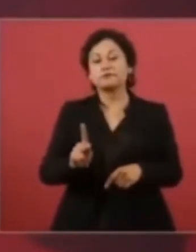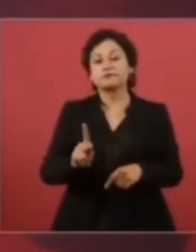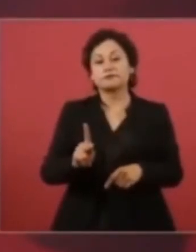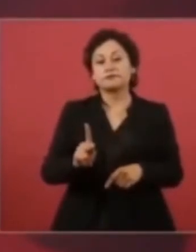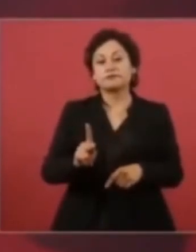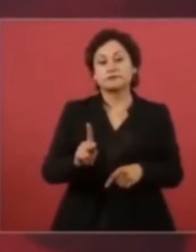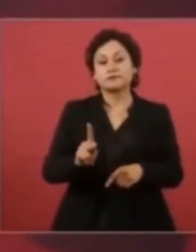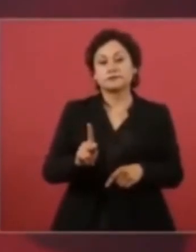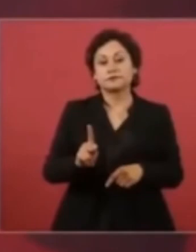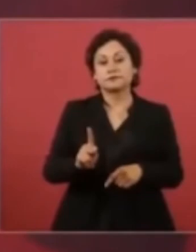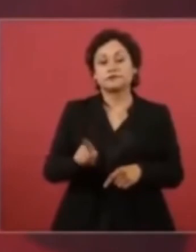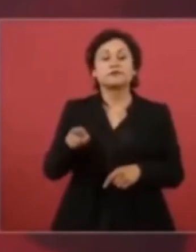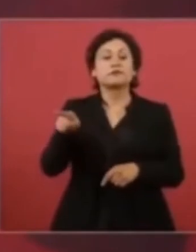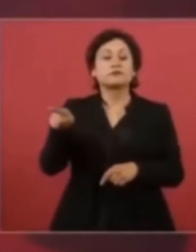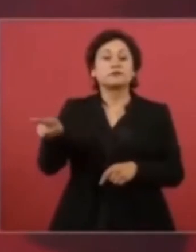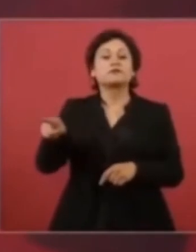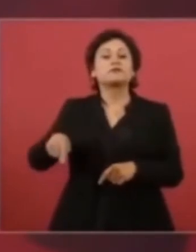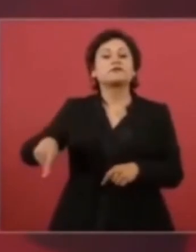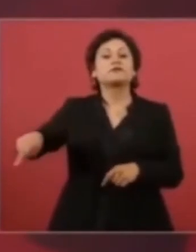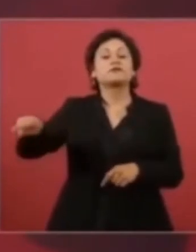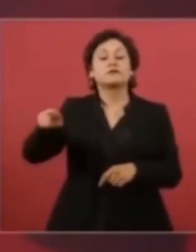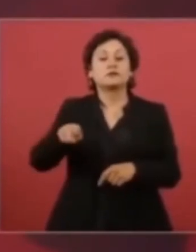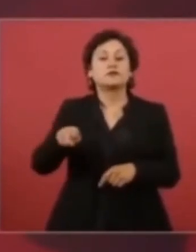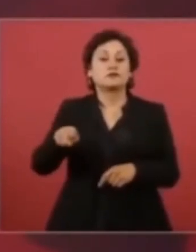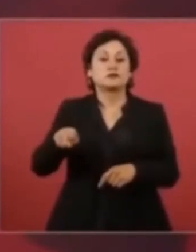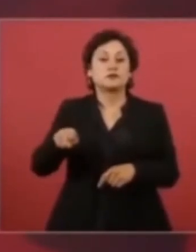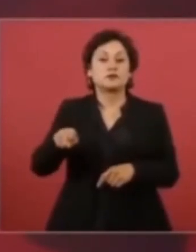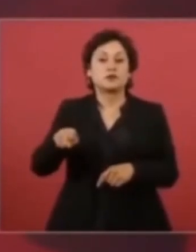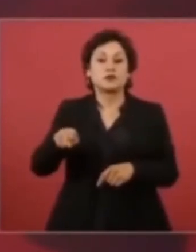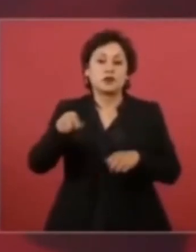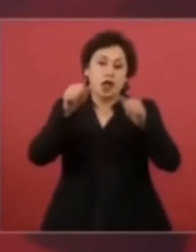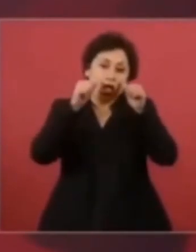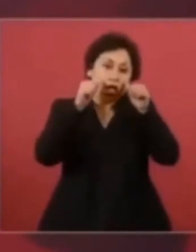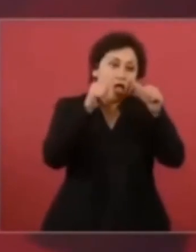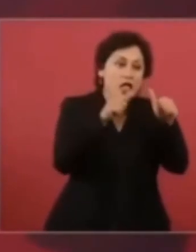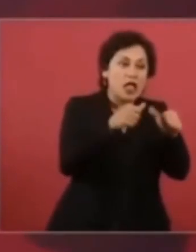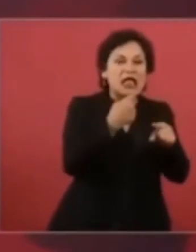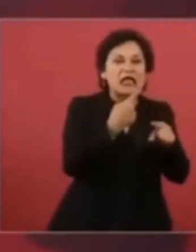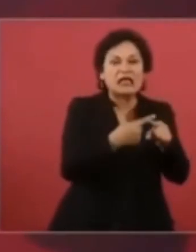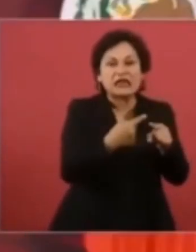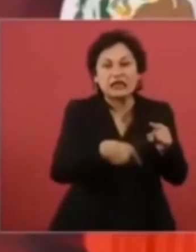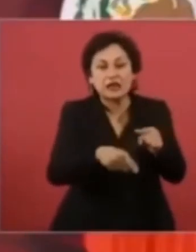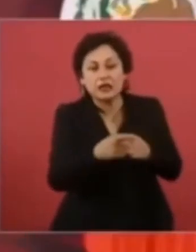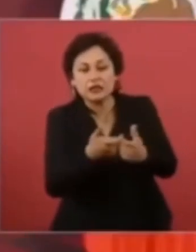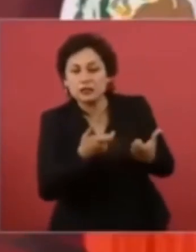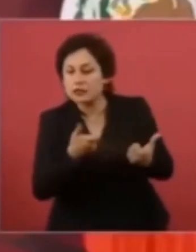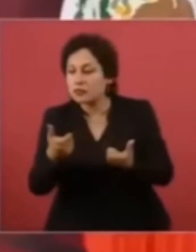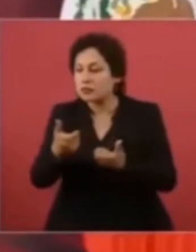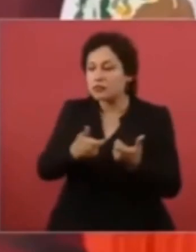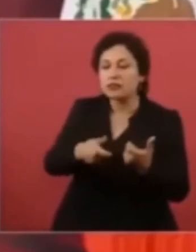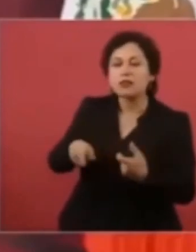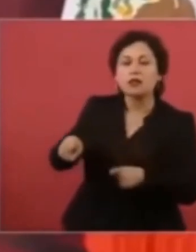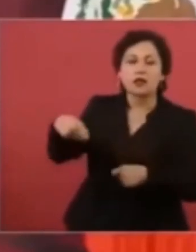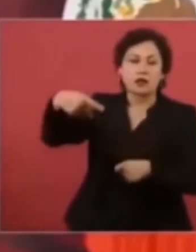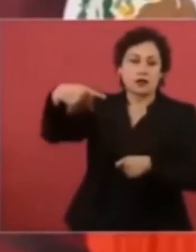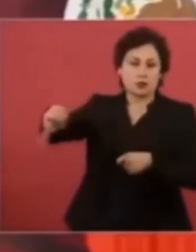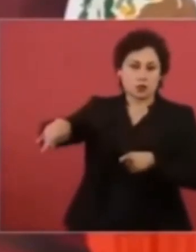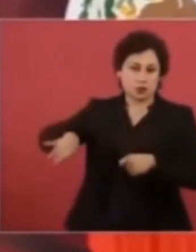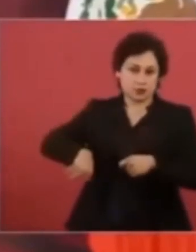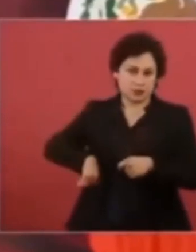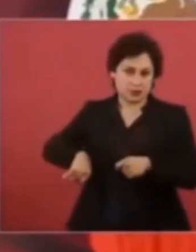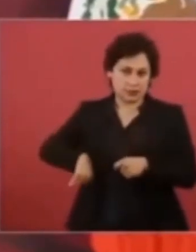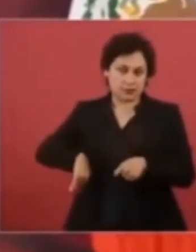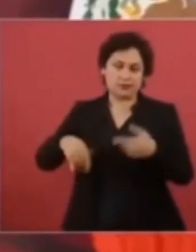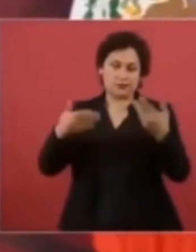actúan al servicio de intereses creados. Lo que hemos dicho de los